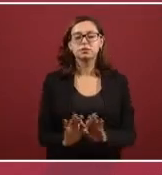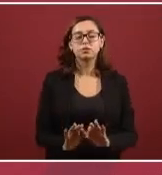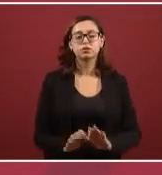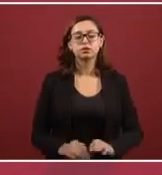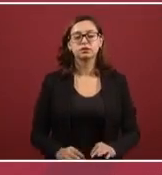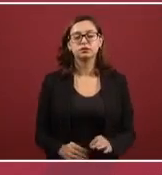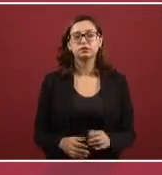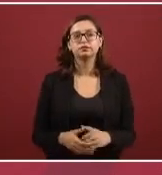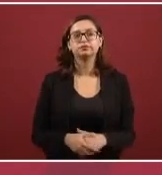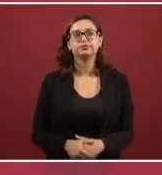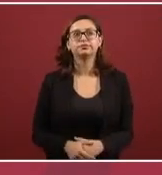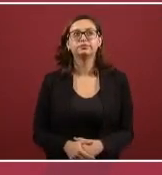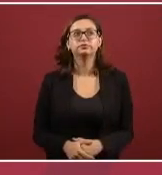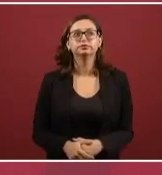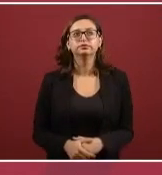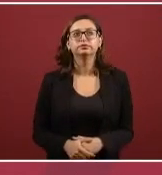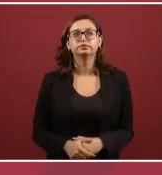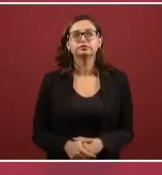es